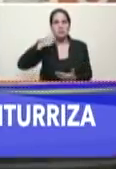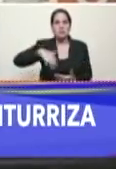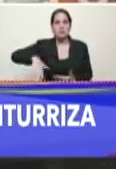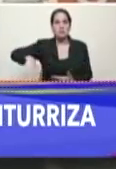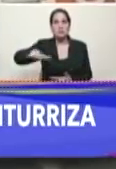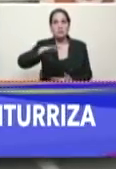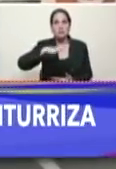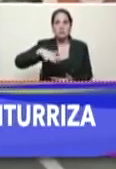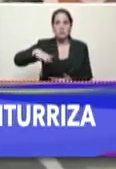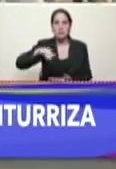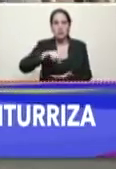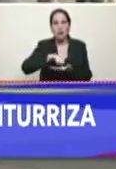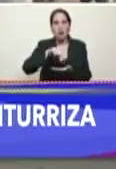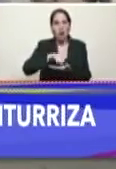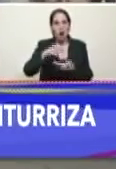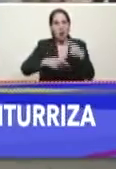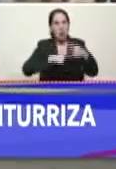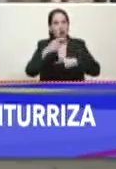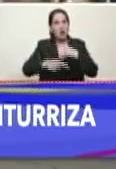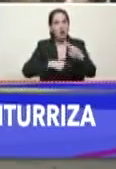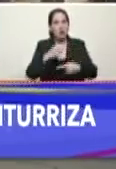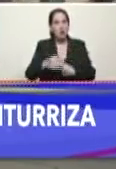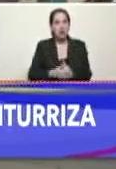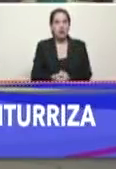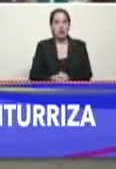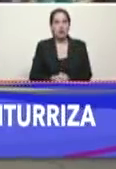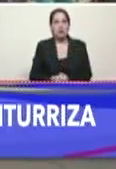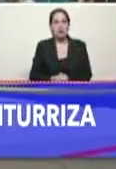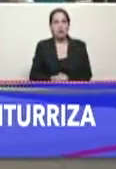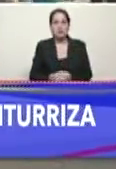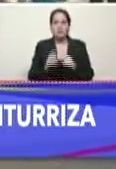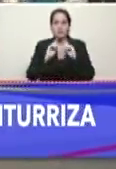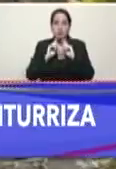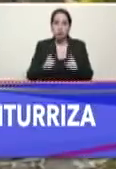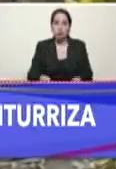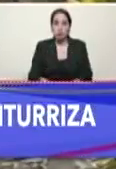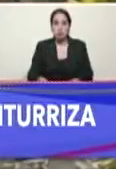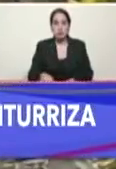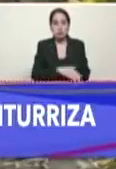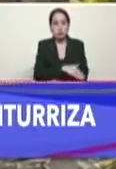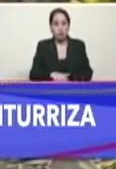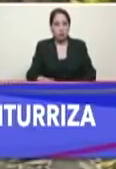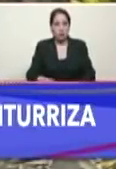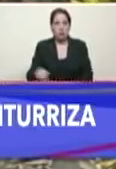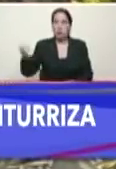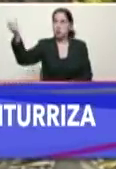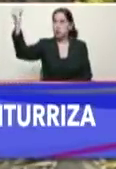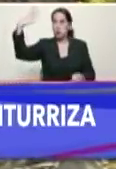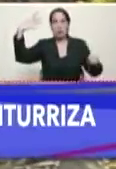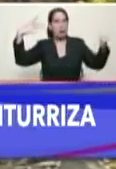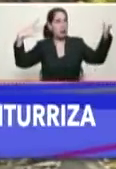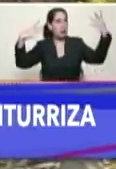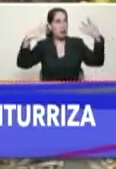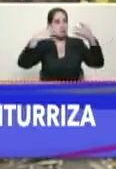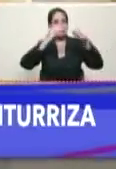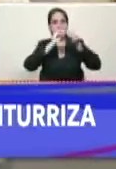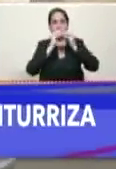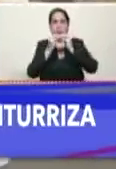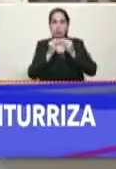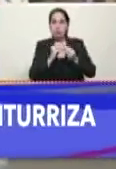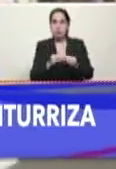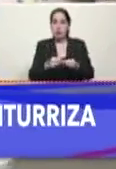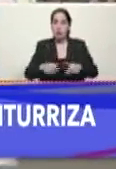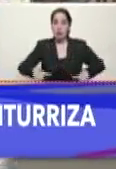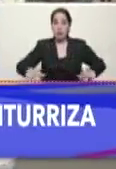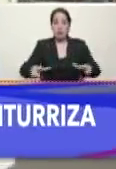nuestra ciudad, de todos los días, recuperada totalmente sus caminerías, sus aceras, su iluminación, sus complejos. Va a